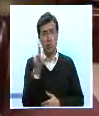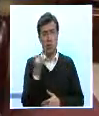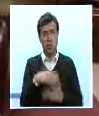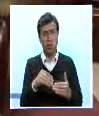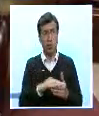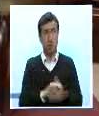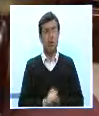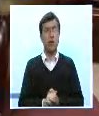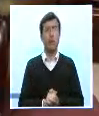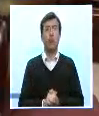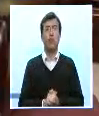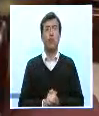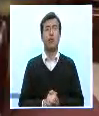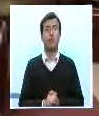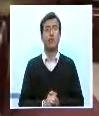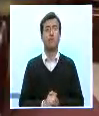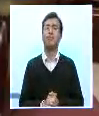hablando